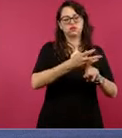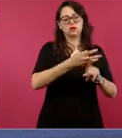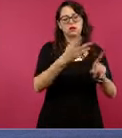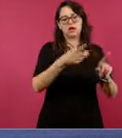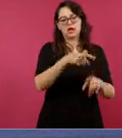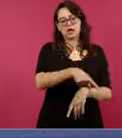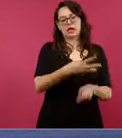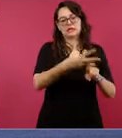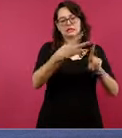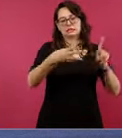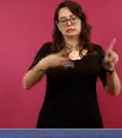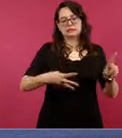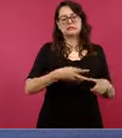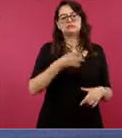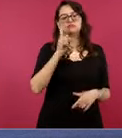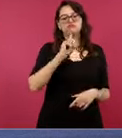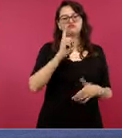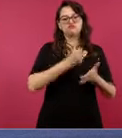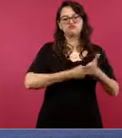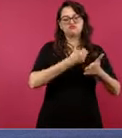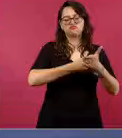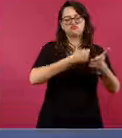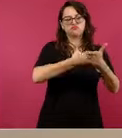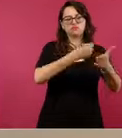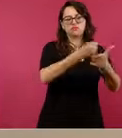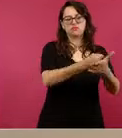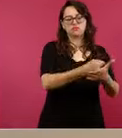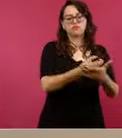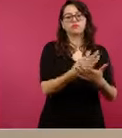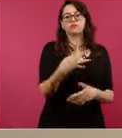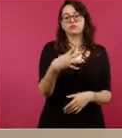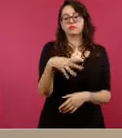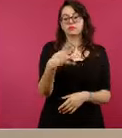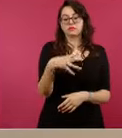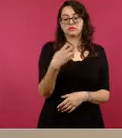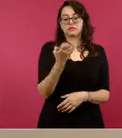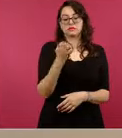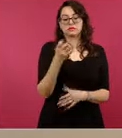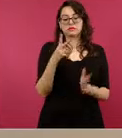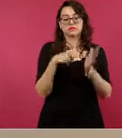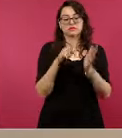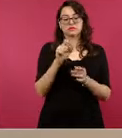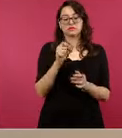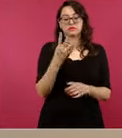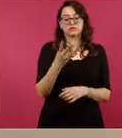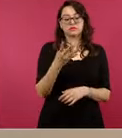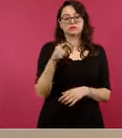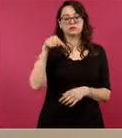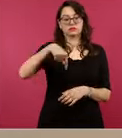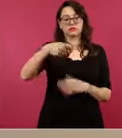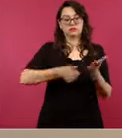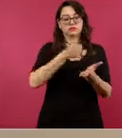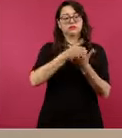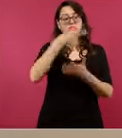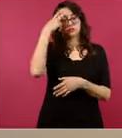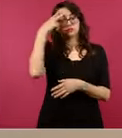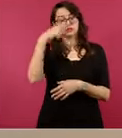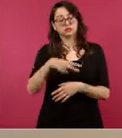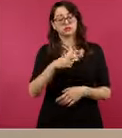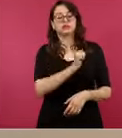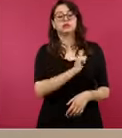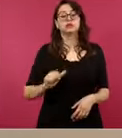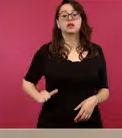LGBTTIQ+. Esto ocurrido el 14 de enero del 2024 aquí en la alcaldía de Xochimilco. De acuerdo con las